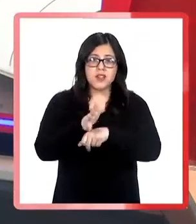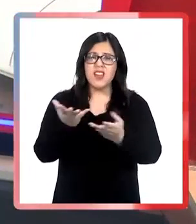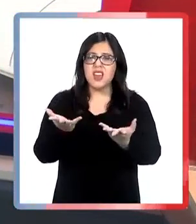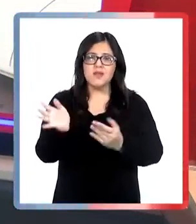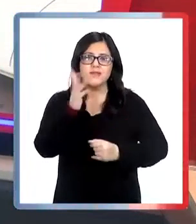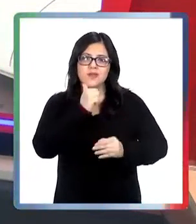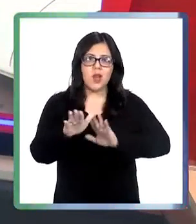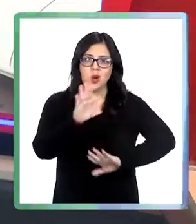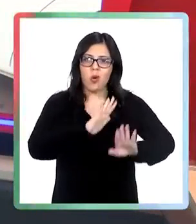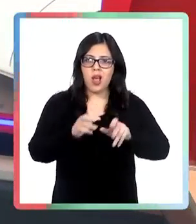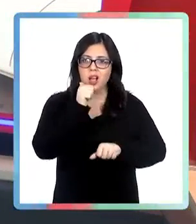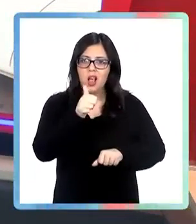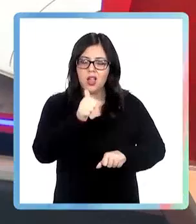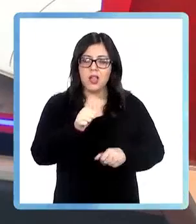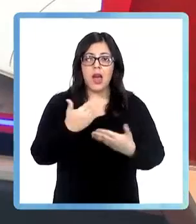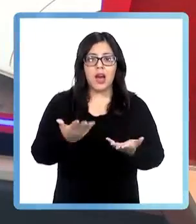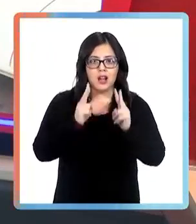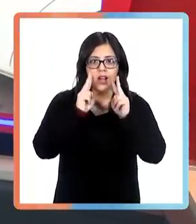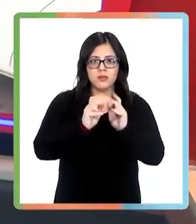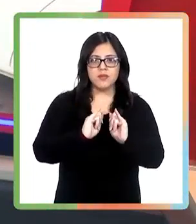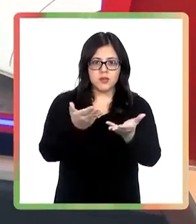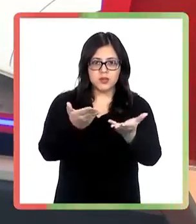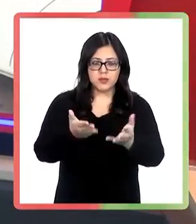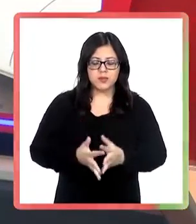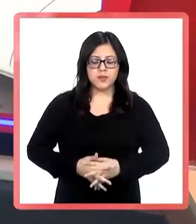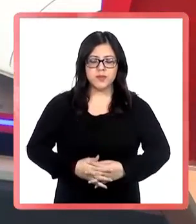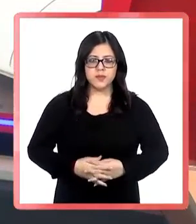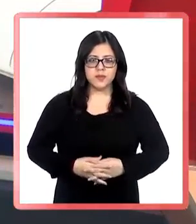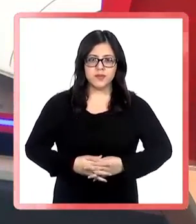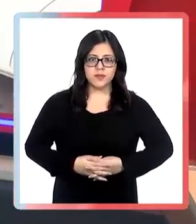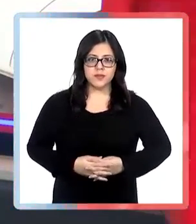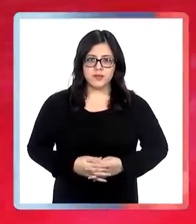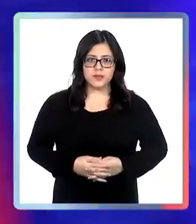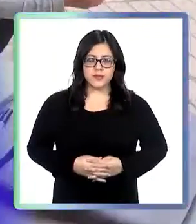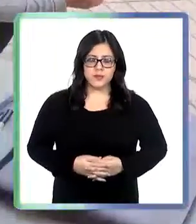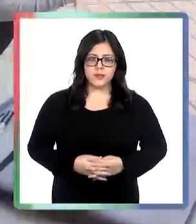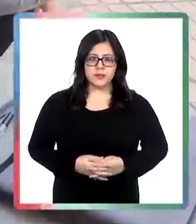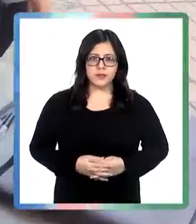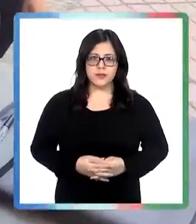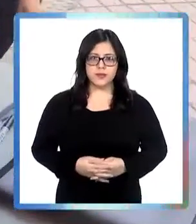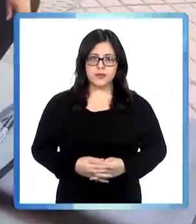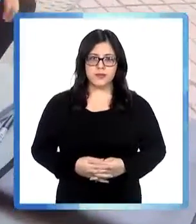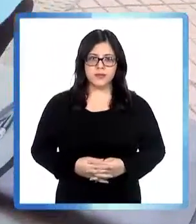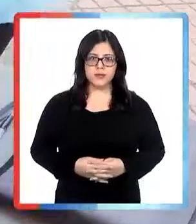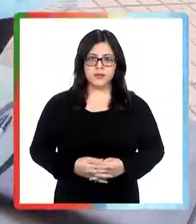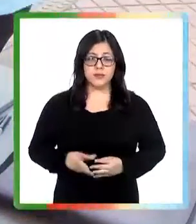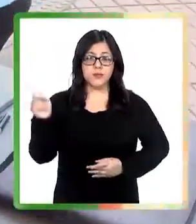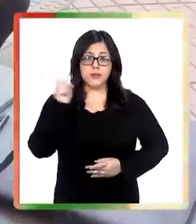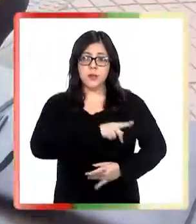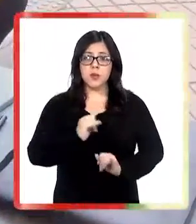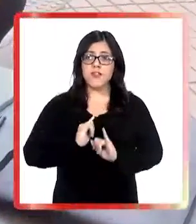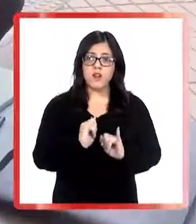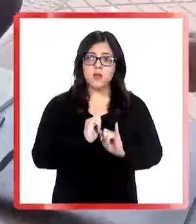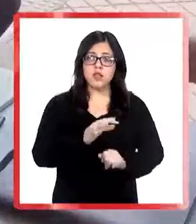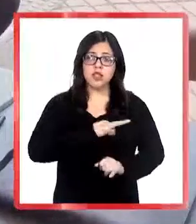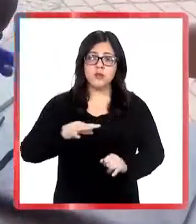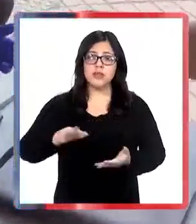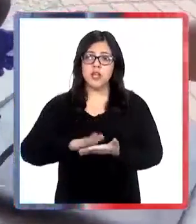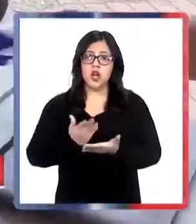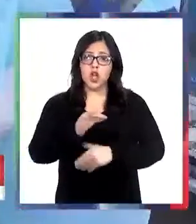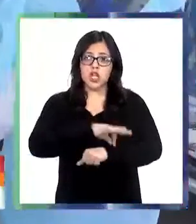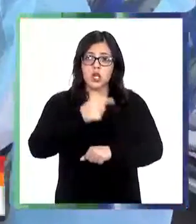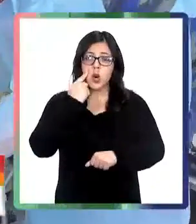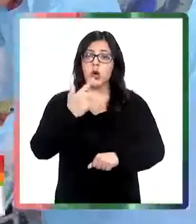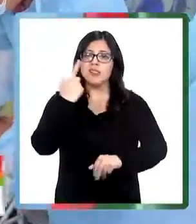de cuidados en el día a día. Antofagasta Televisión nos cuenta más. Según el último reporte del Ministerio de